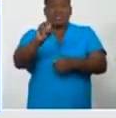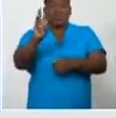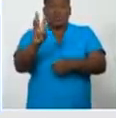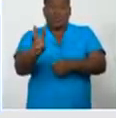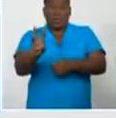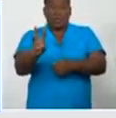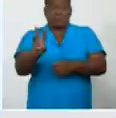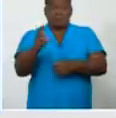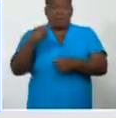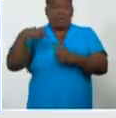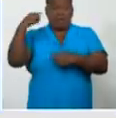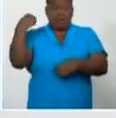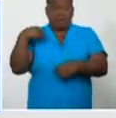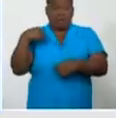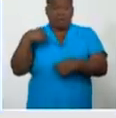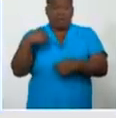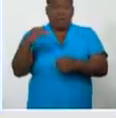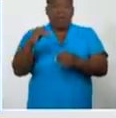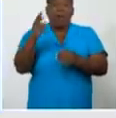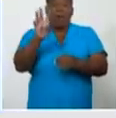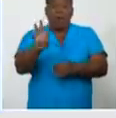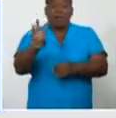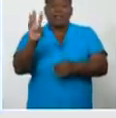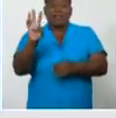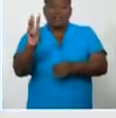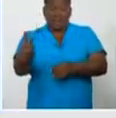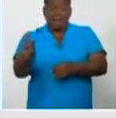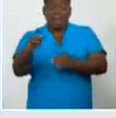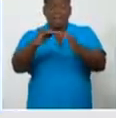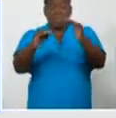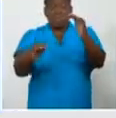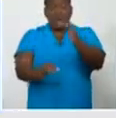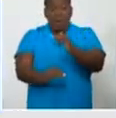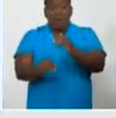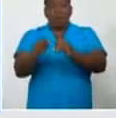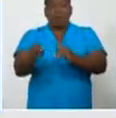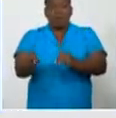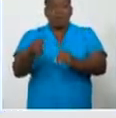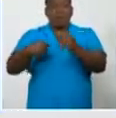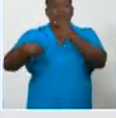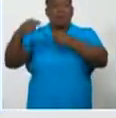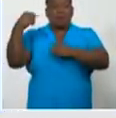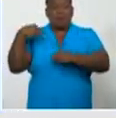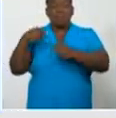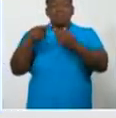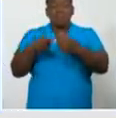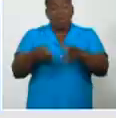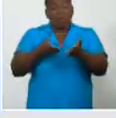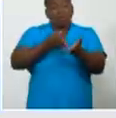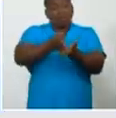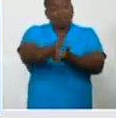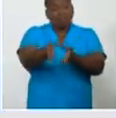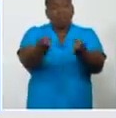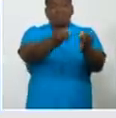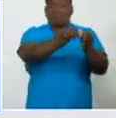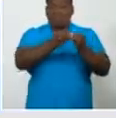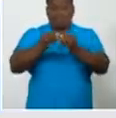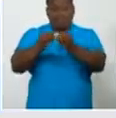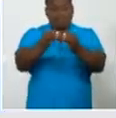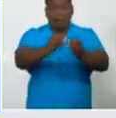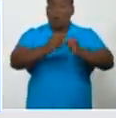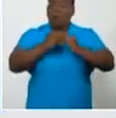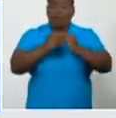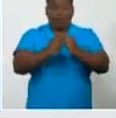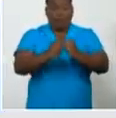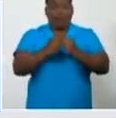menos que la jornada anterior, pero indiscutiblemente es una transmisión muy elevada la que mantiene este territorio,